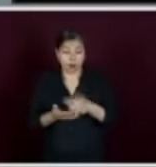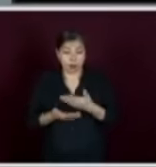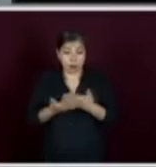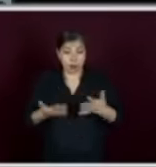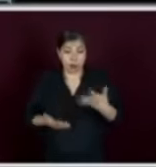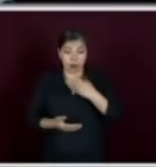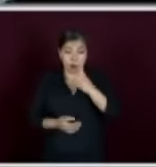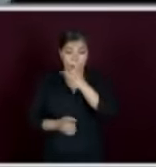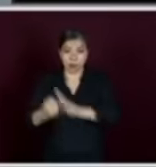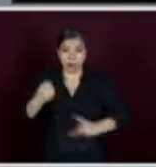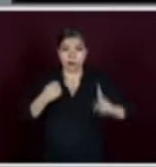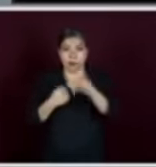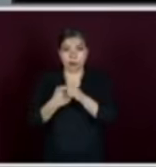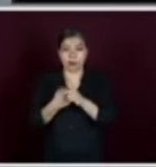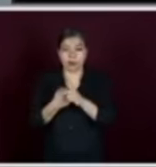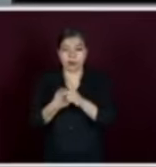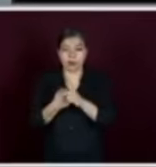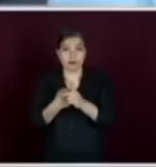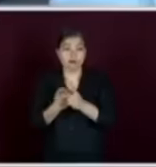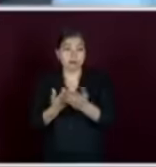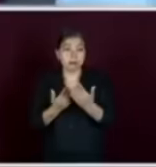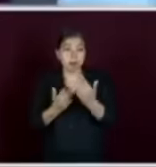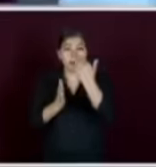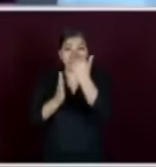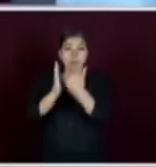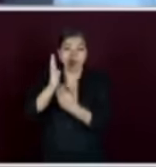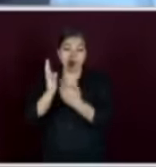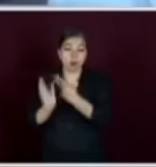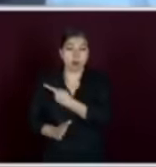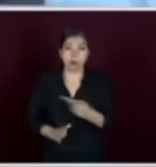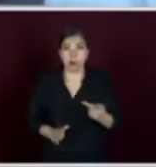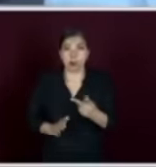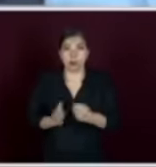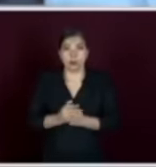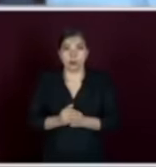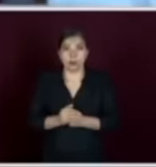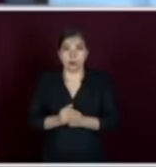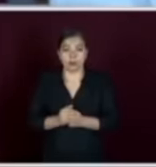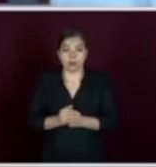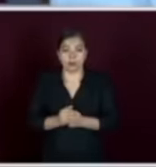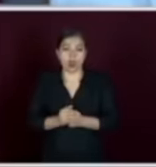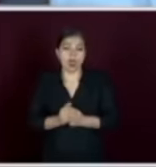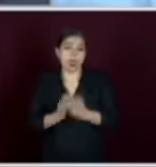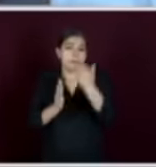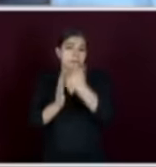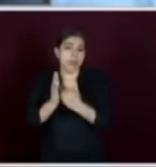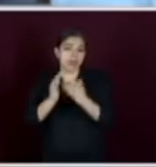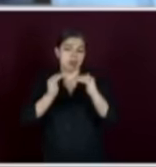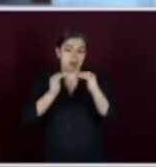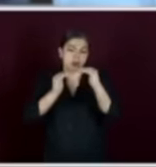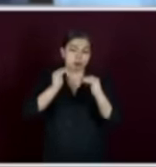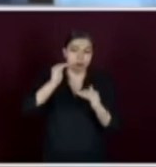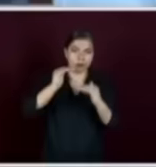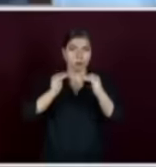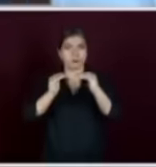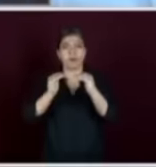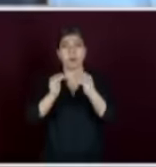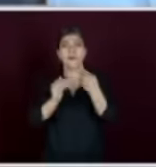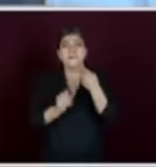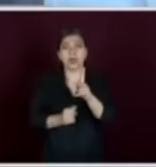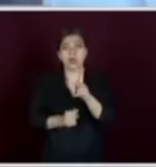país con menos pobreza, con menos desigualdad, pero